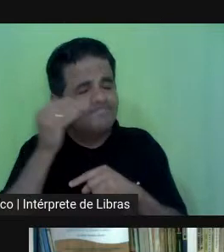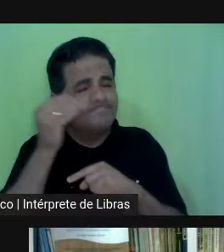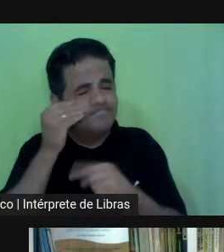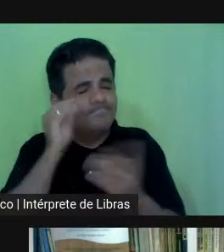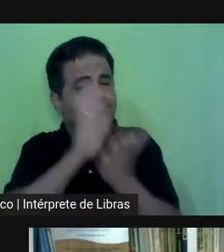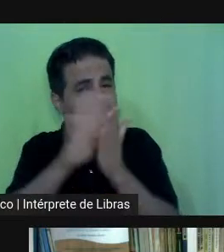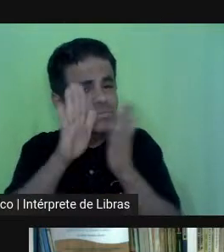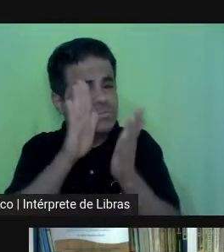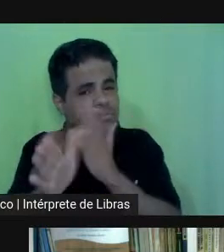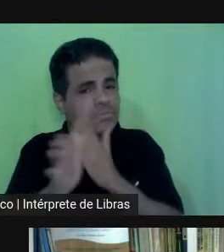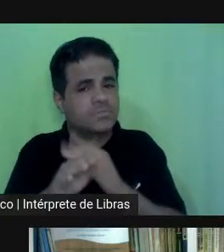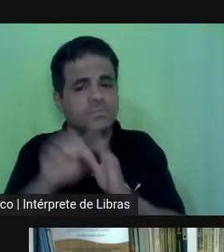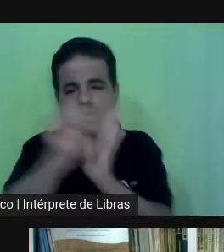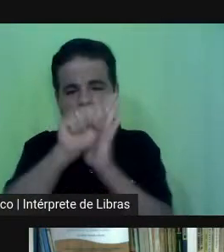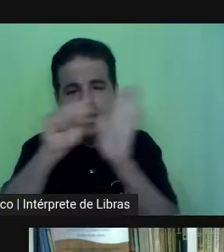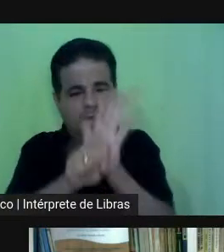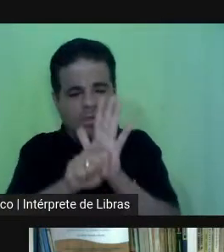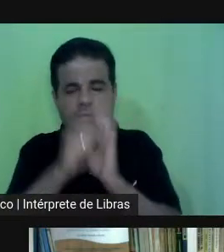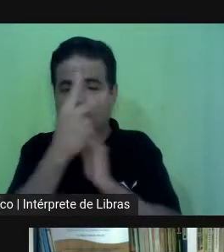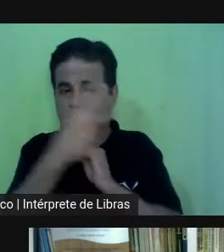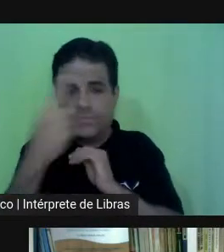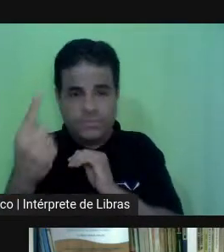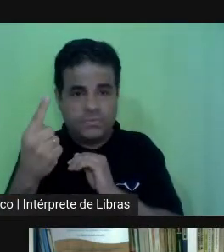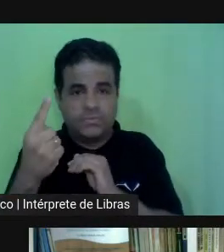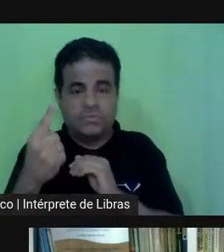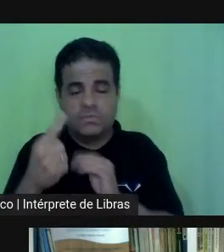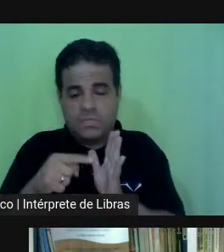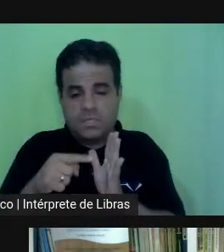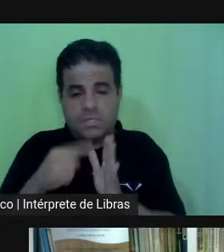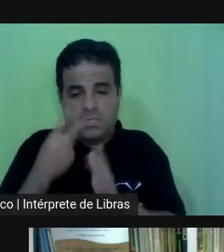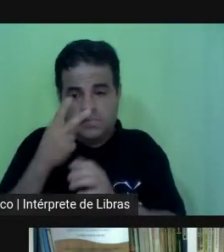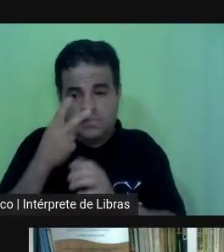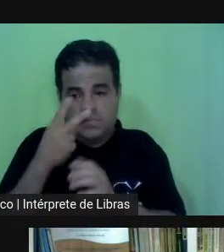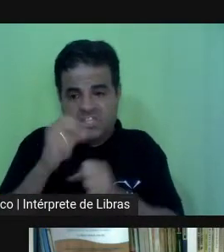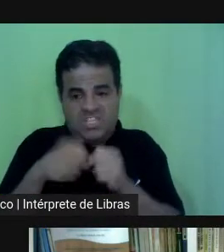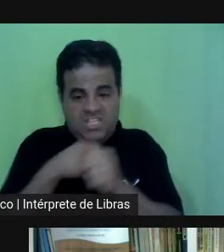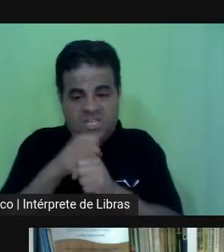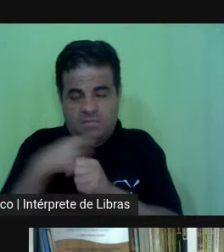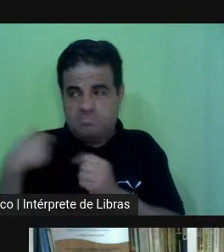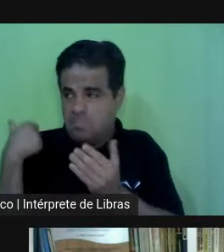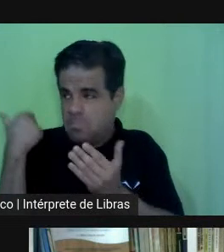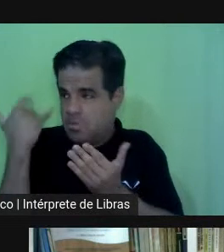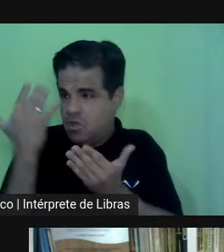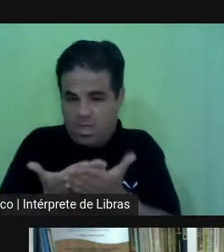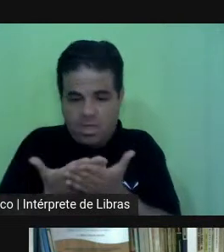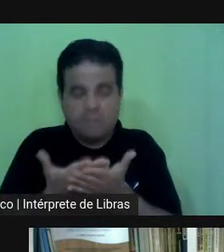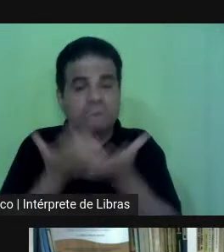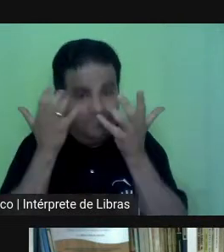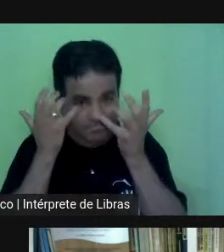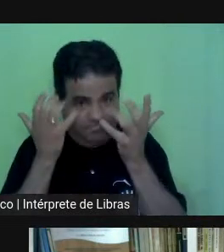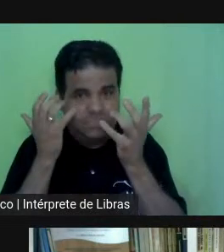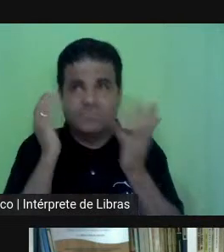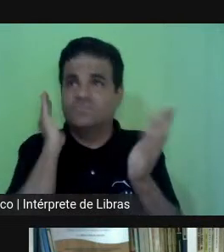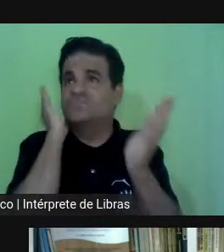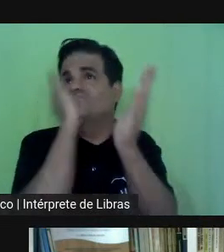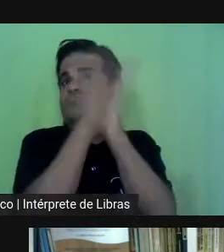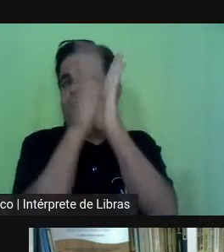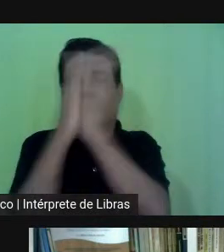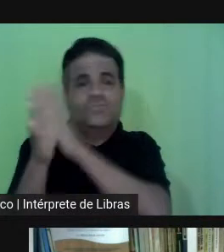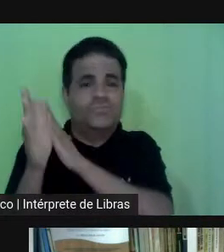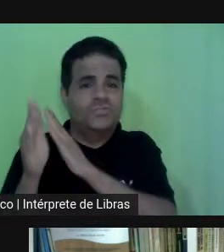se aprovechan de lo menos esos primeros 20 años nos quedamos por ejemplo condenado